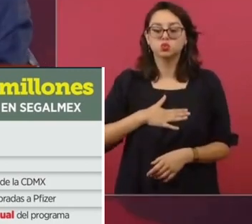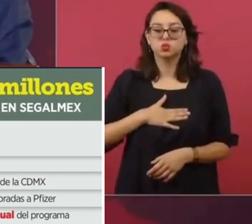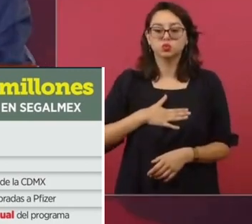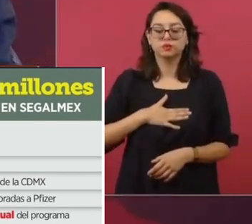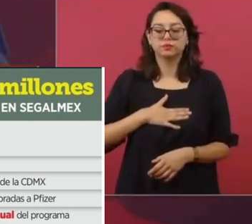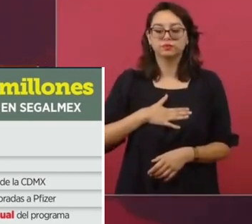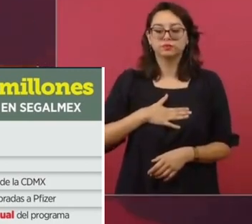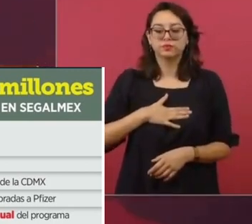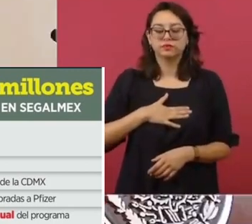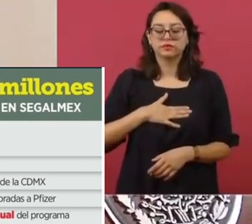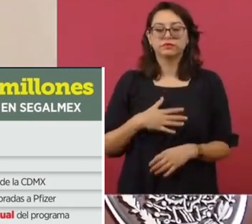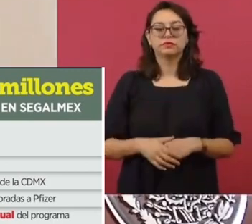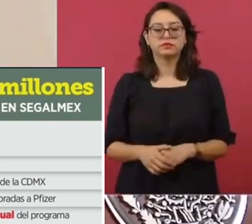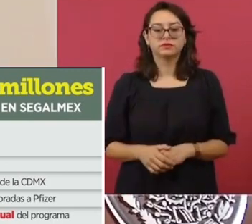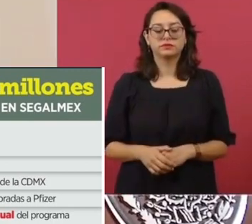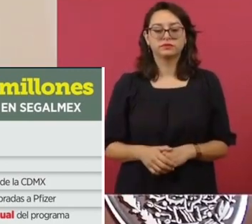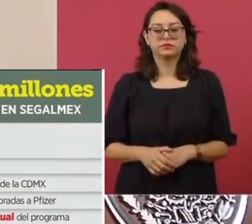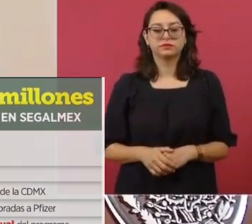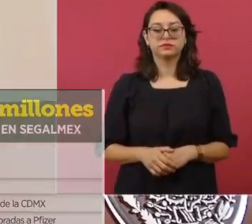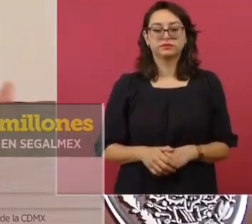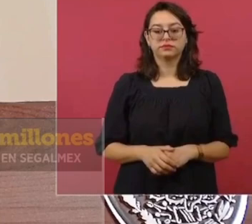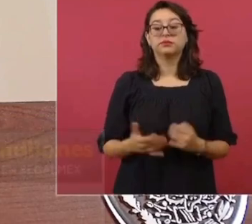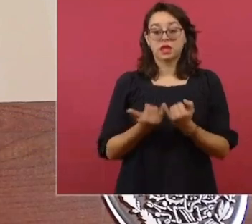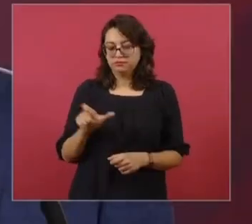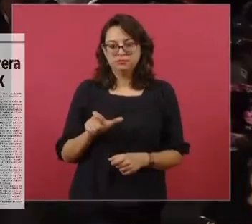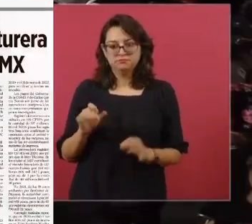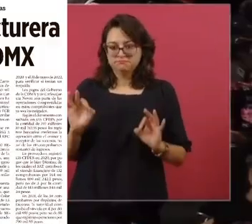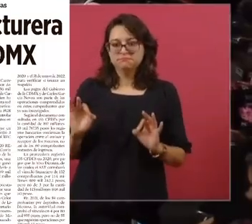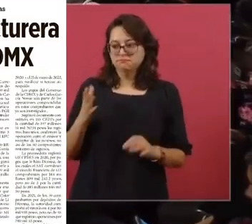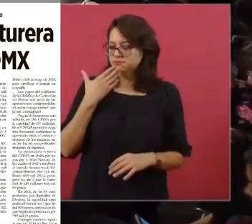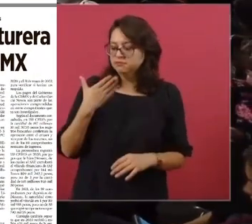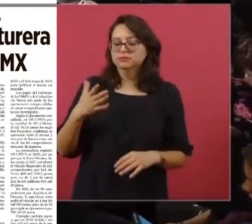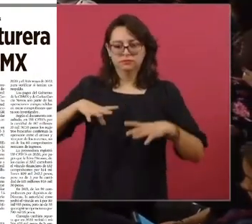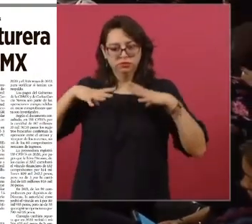También este sistema incluye las lecherías.